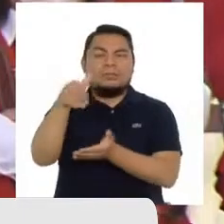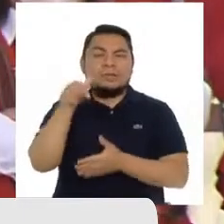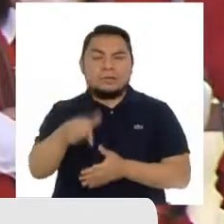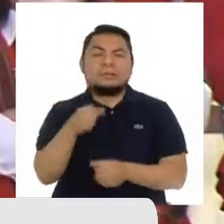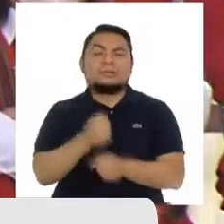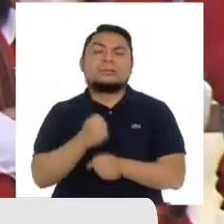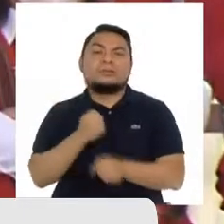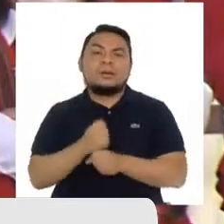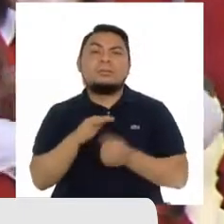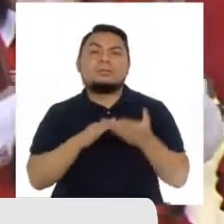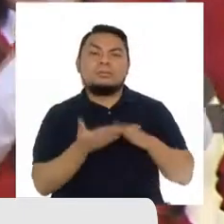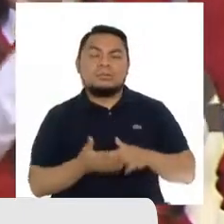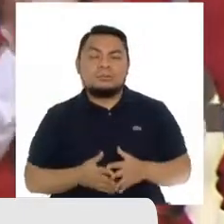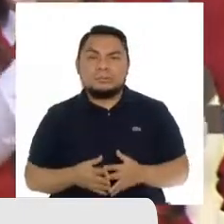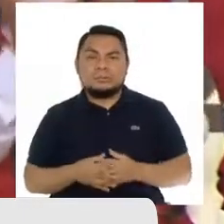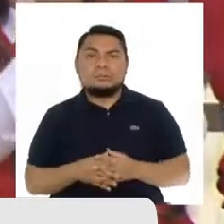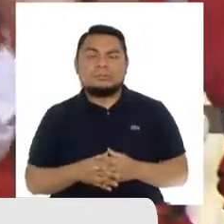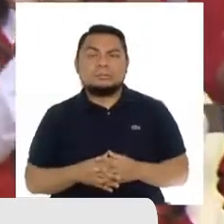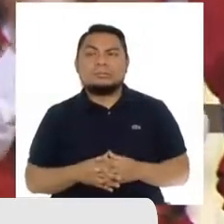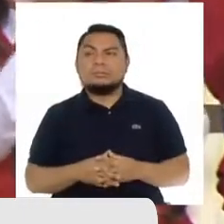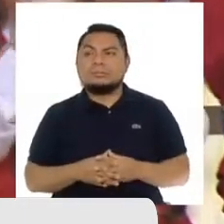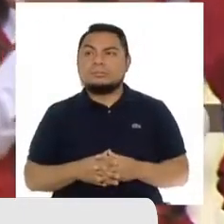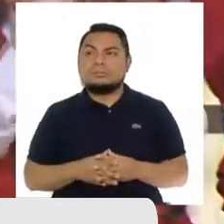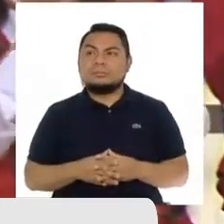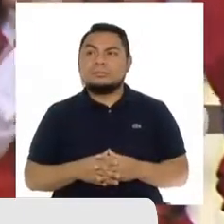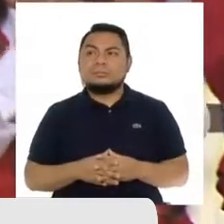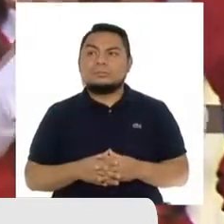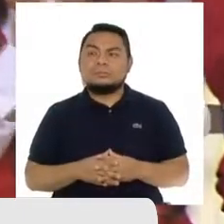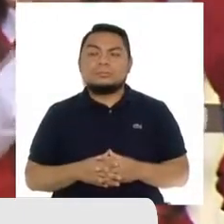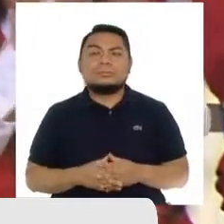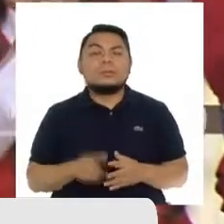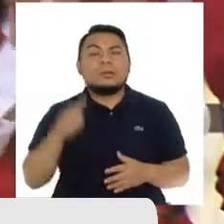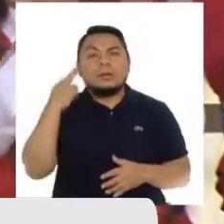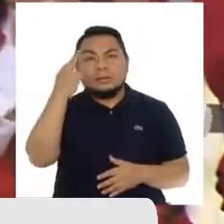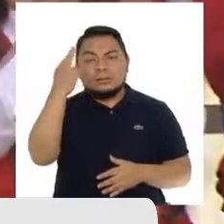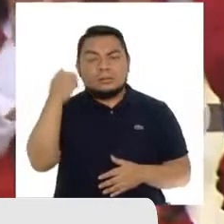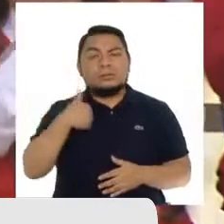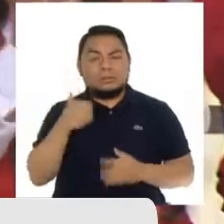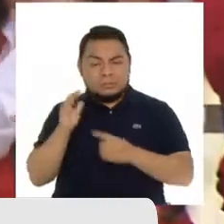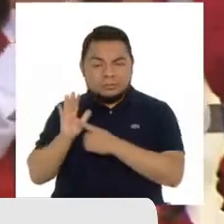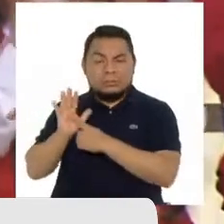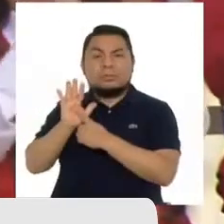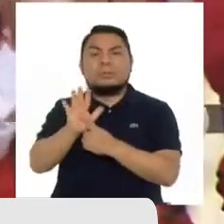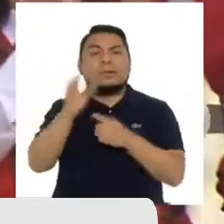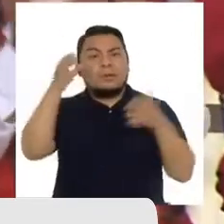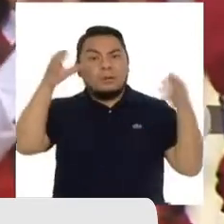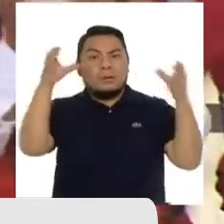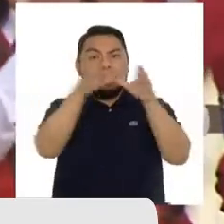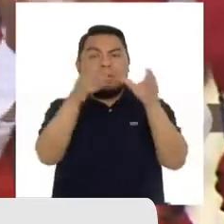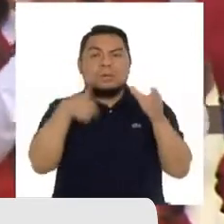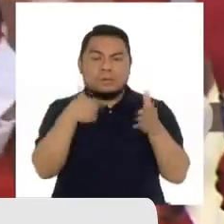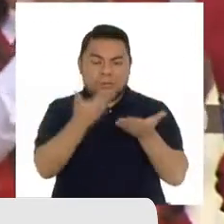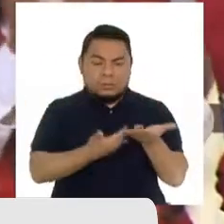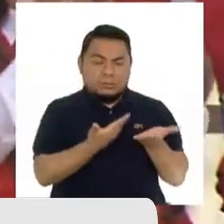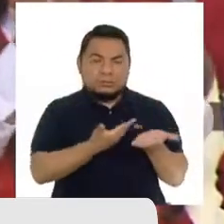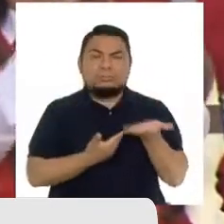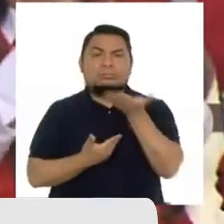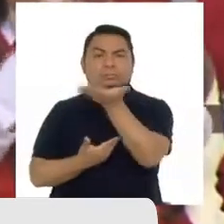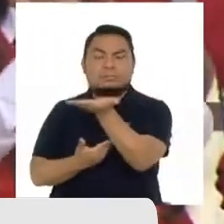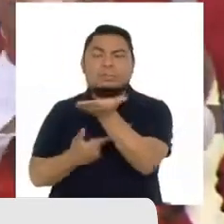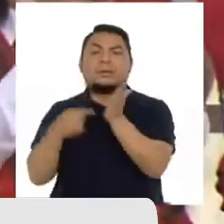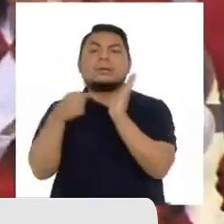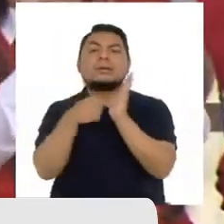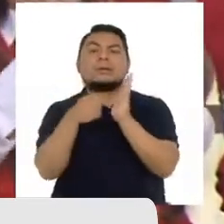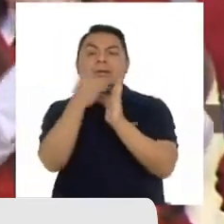de ese trabajo del pueblo por eso estamos presentando al congreso de la república un